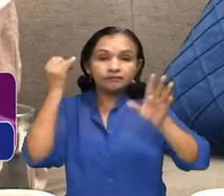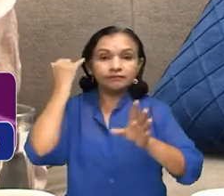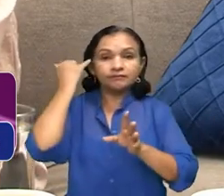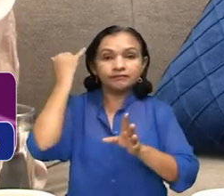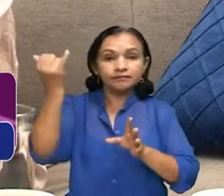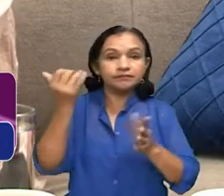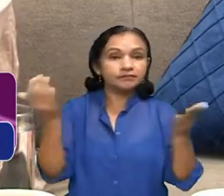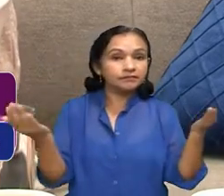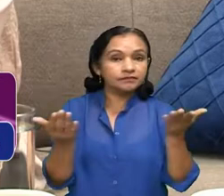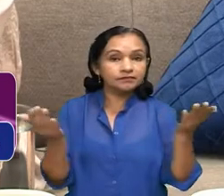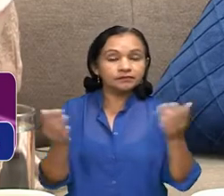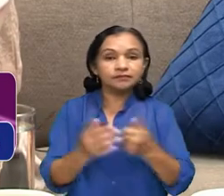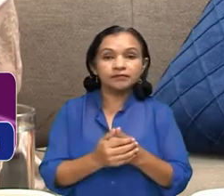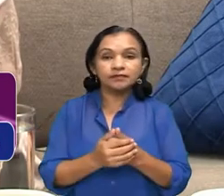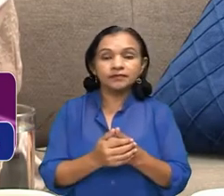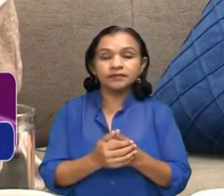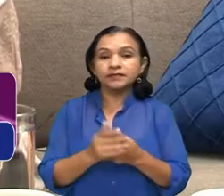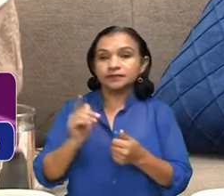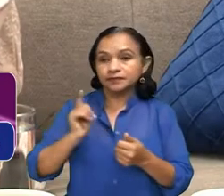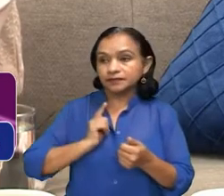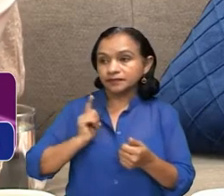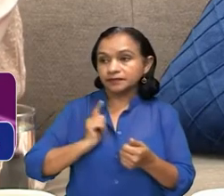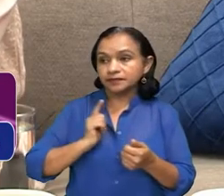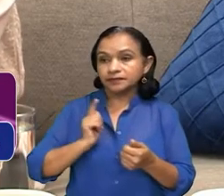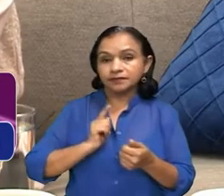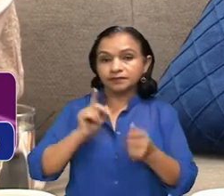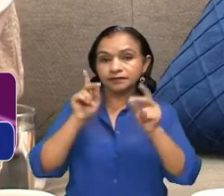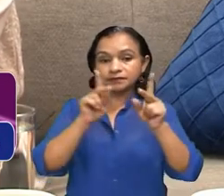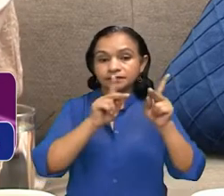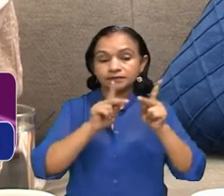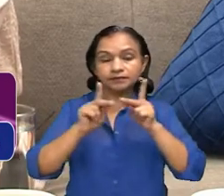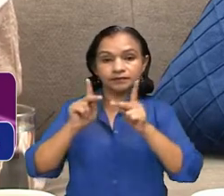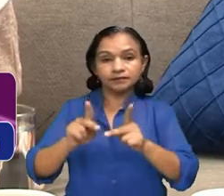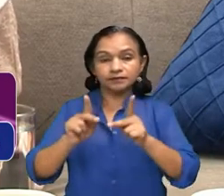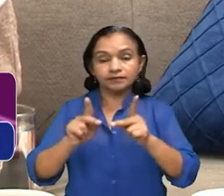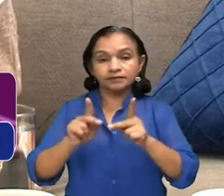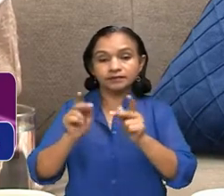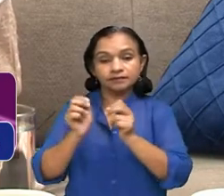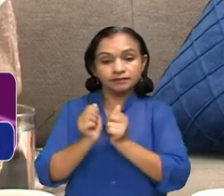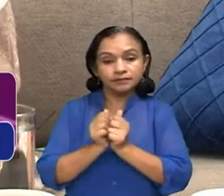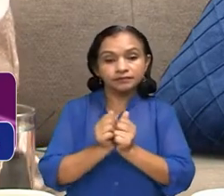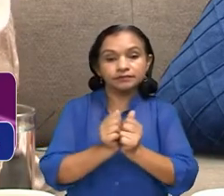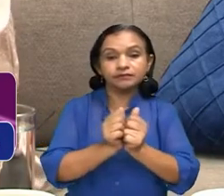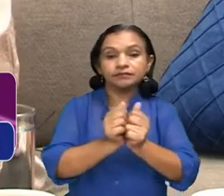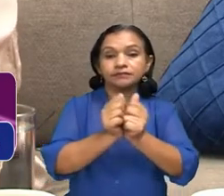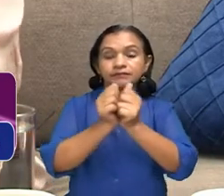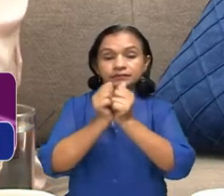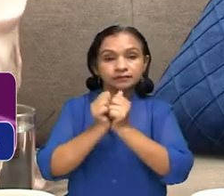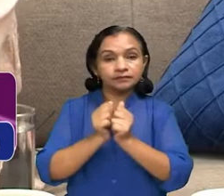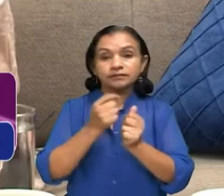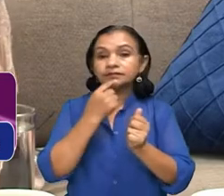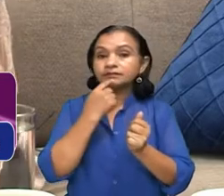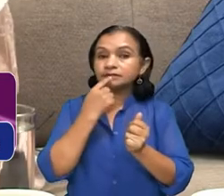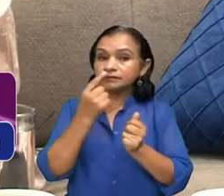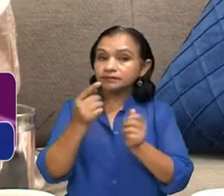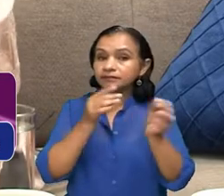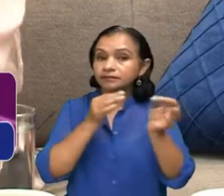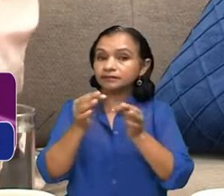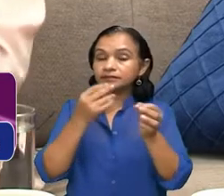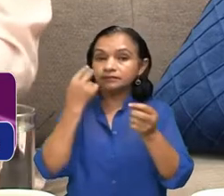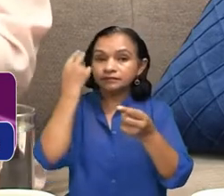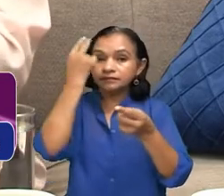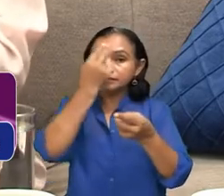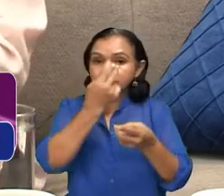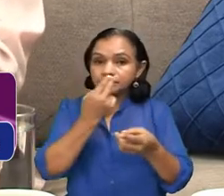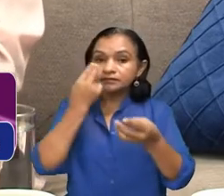Y ahí vamos y tenemos a un personal donde te está acompañando y te está diciendo, te está haciendo